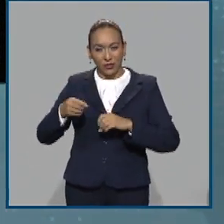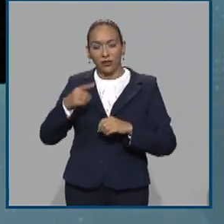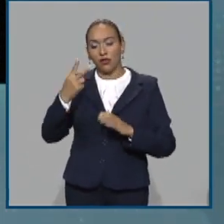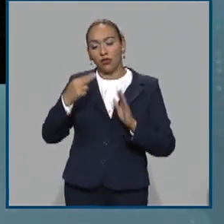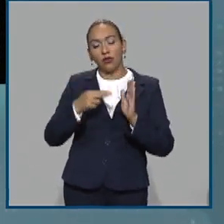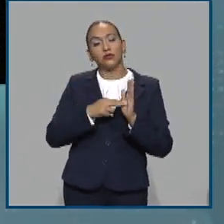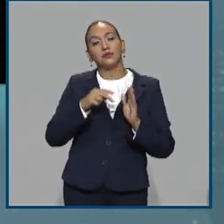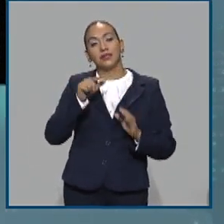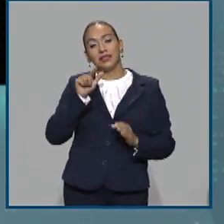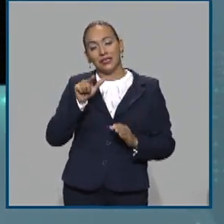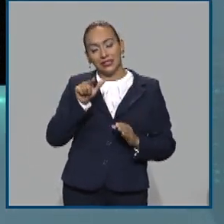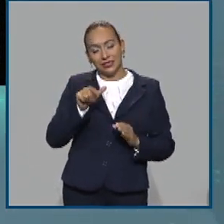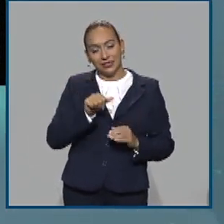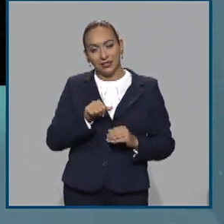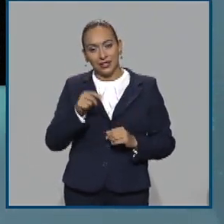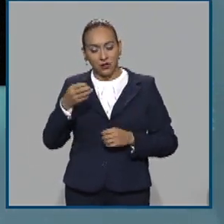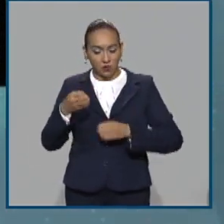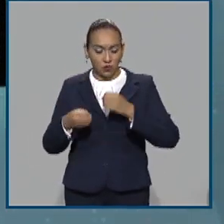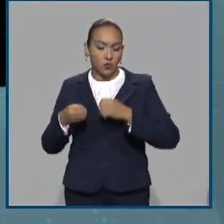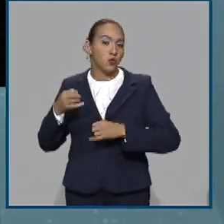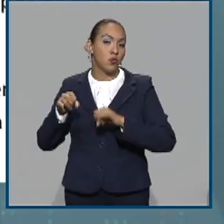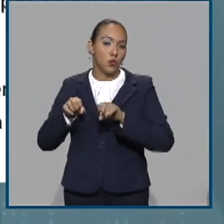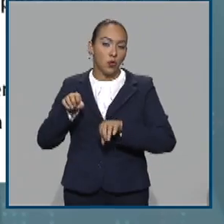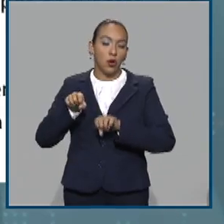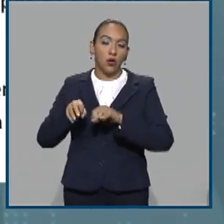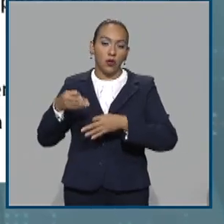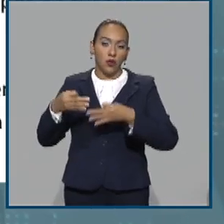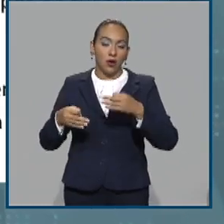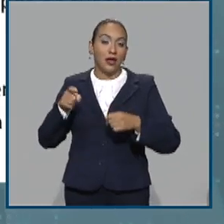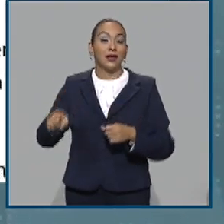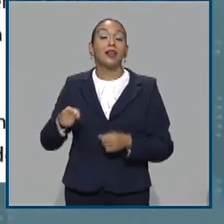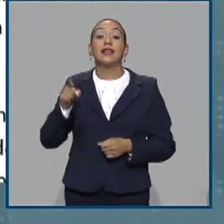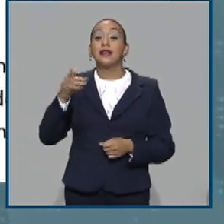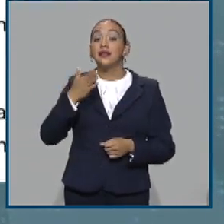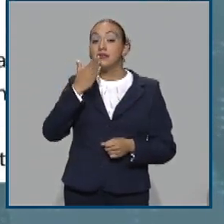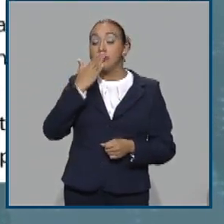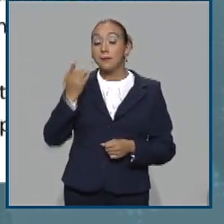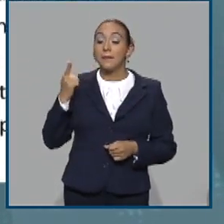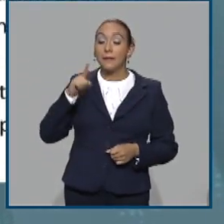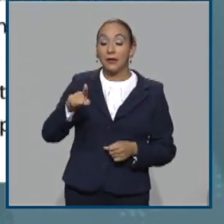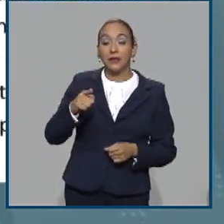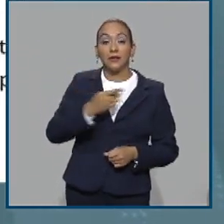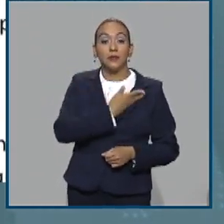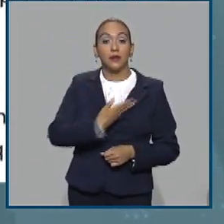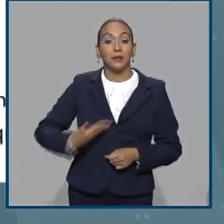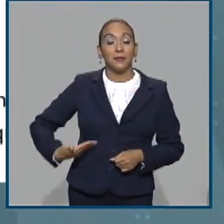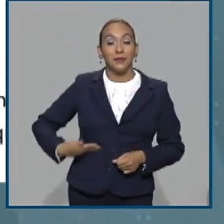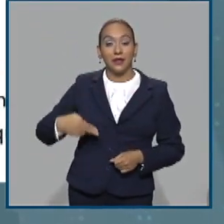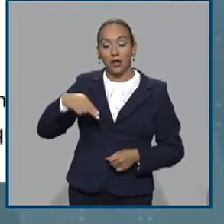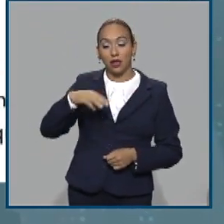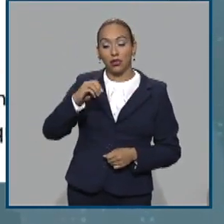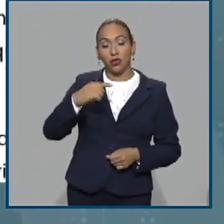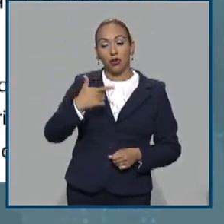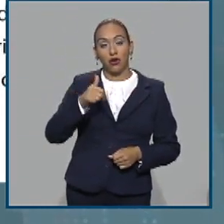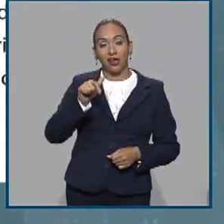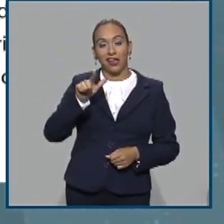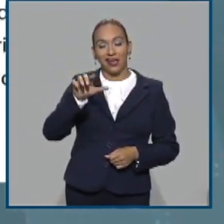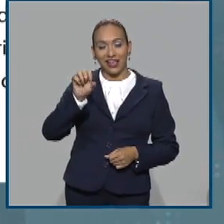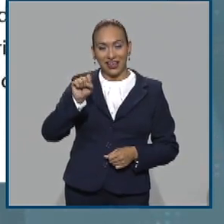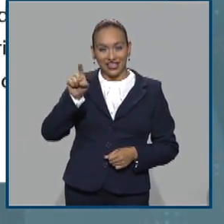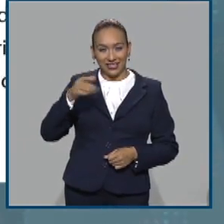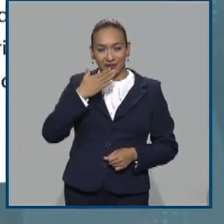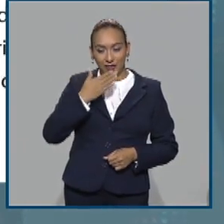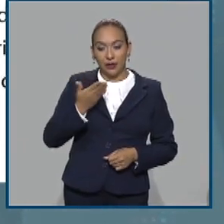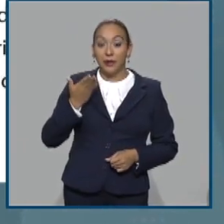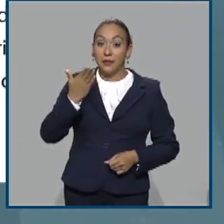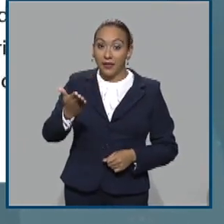216-2017, resuelto por un juzgado de distrito en Sonora, en el que obligó al presidente municipal de Nogales a permitir el acceso a su perfil